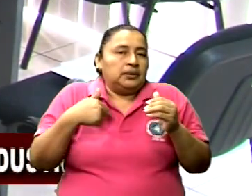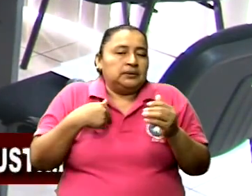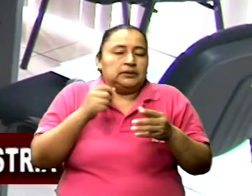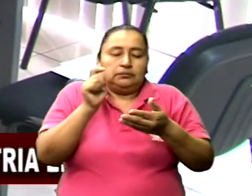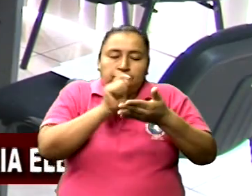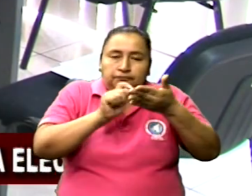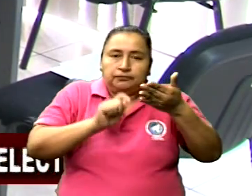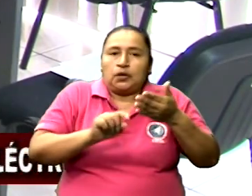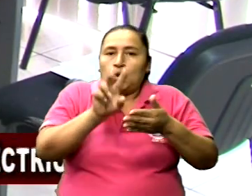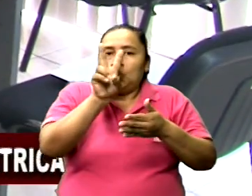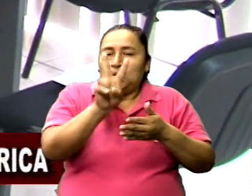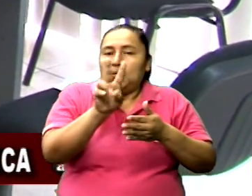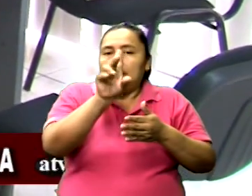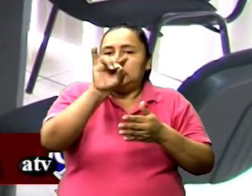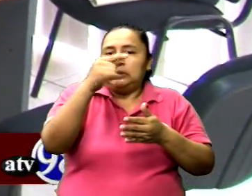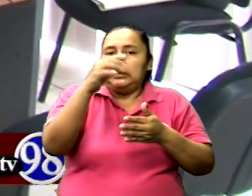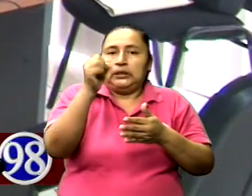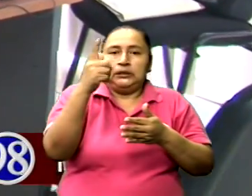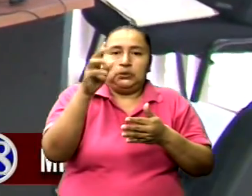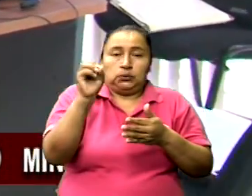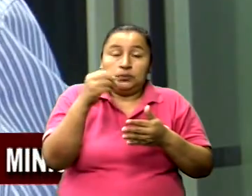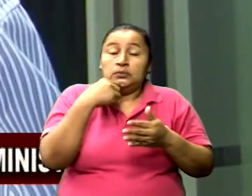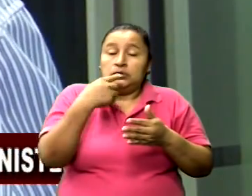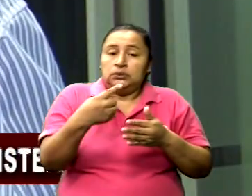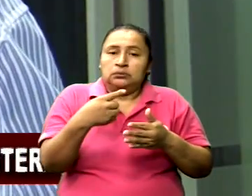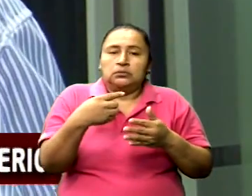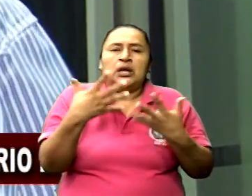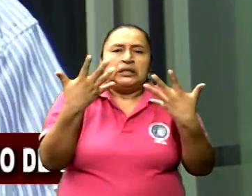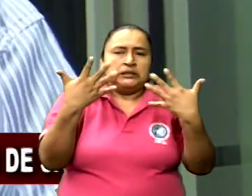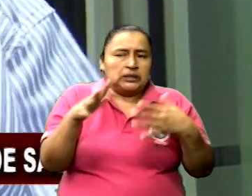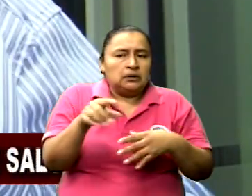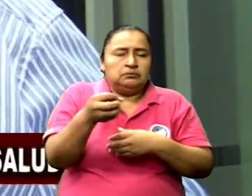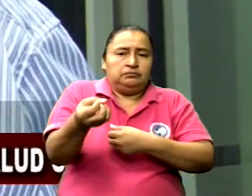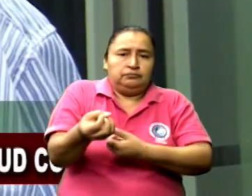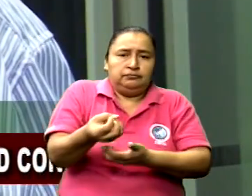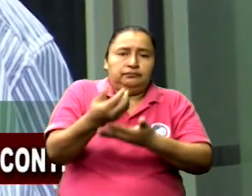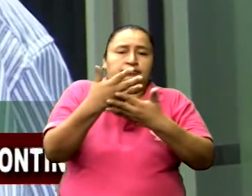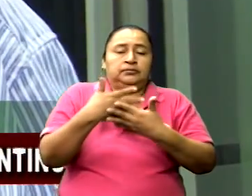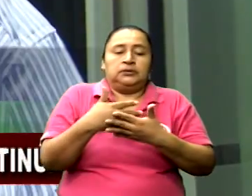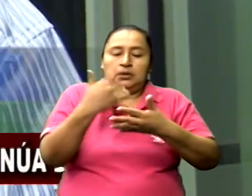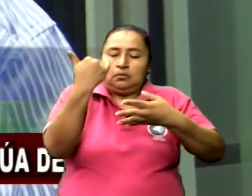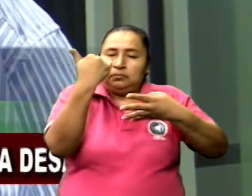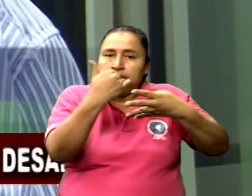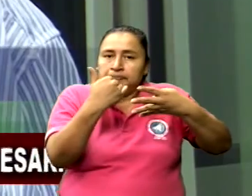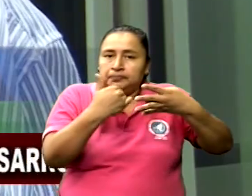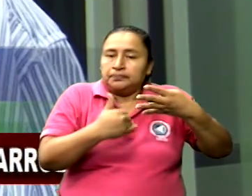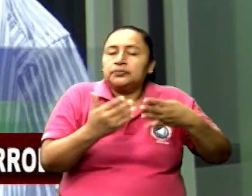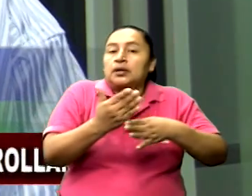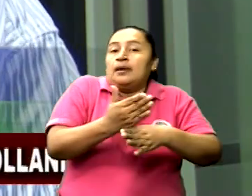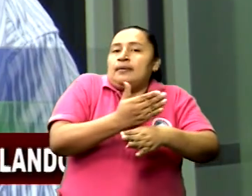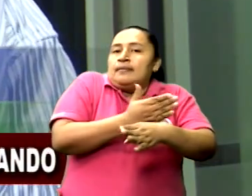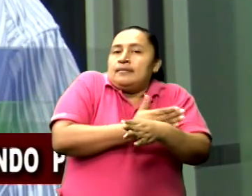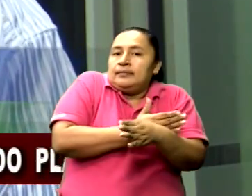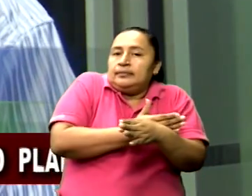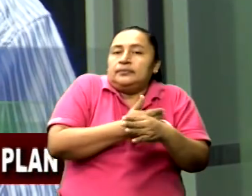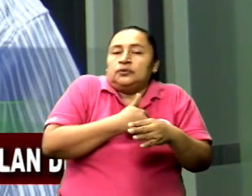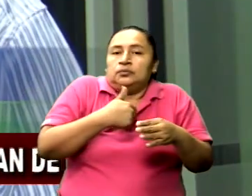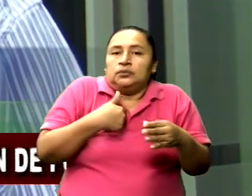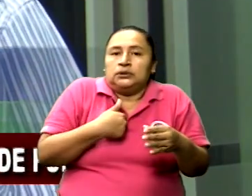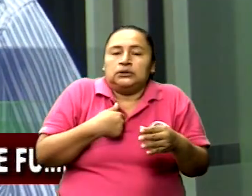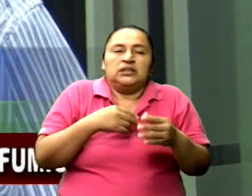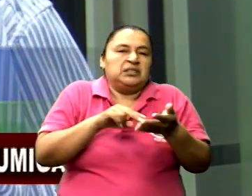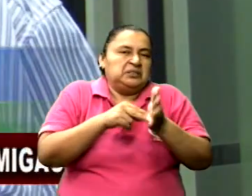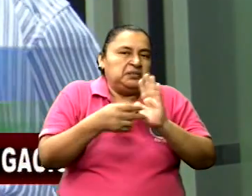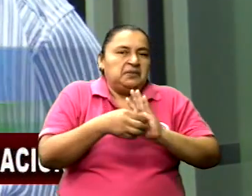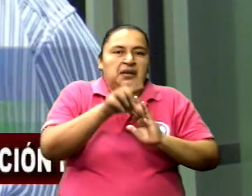digestos jurídicos. Donde nos ha dado todas las instrucciones preliminares, ¿verdad?, de lo que es del digesto